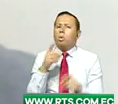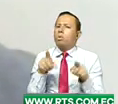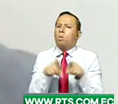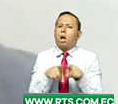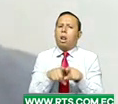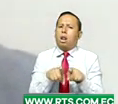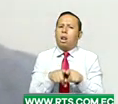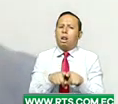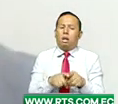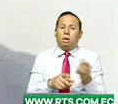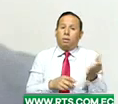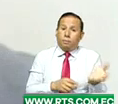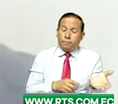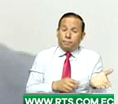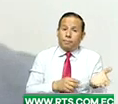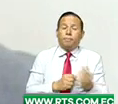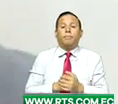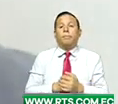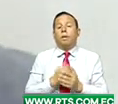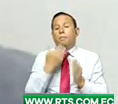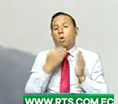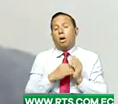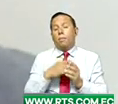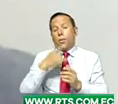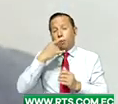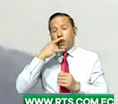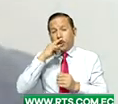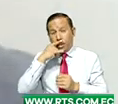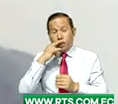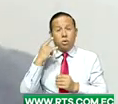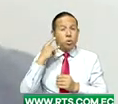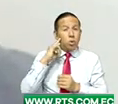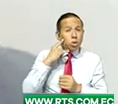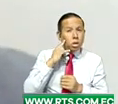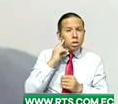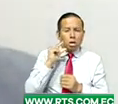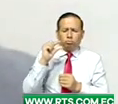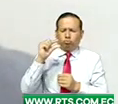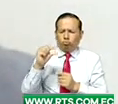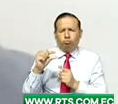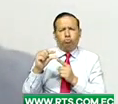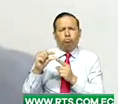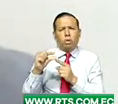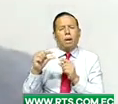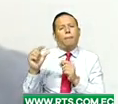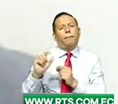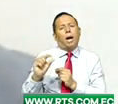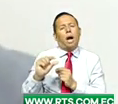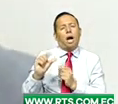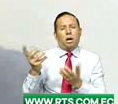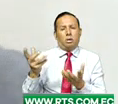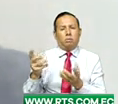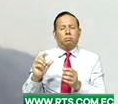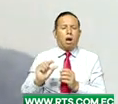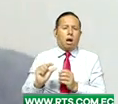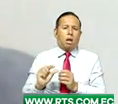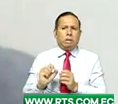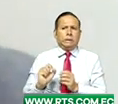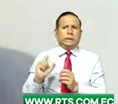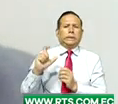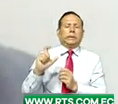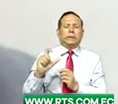mismo, sino que ese ml o esos 2 ml van a contener una cantidad ligeramente más baja de